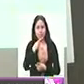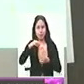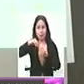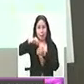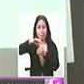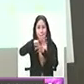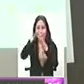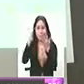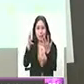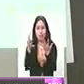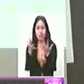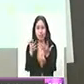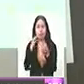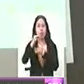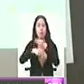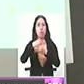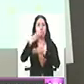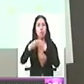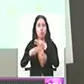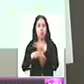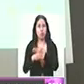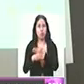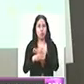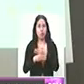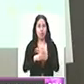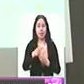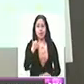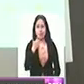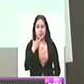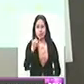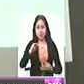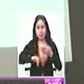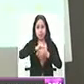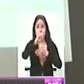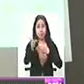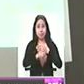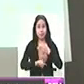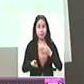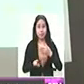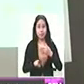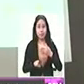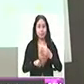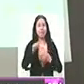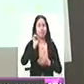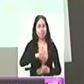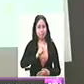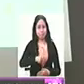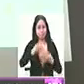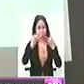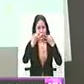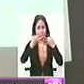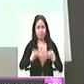pandemia mundial. Y el 13 de marzo se confirma